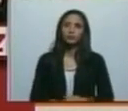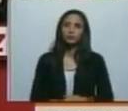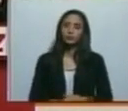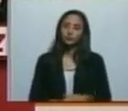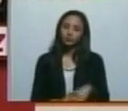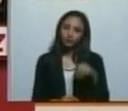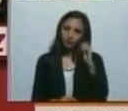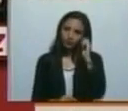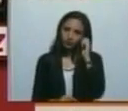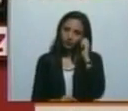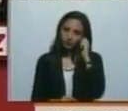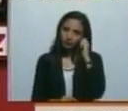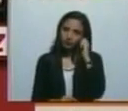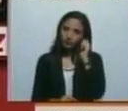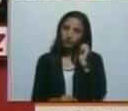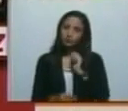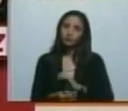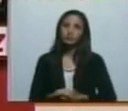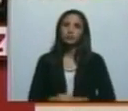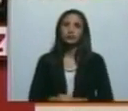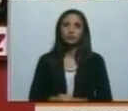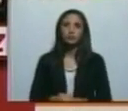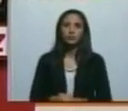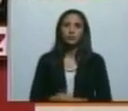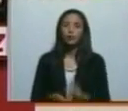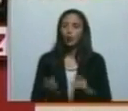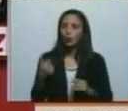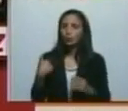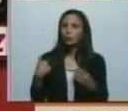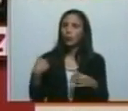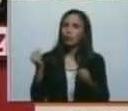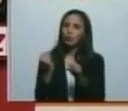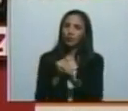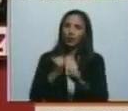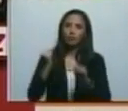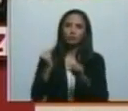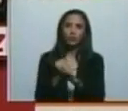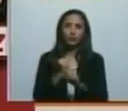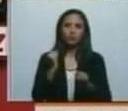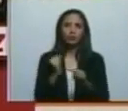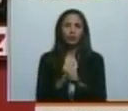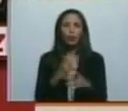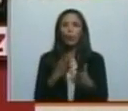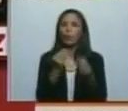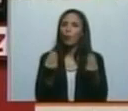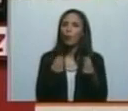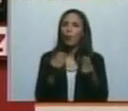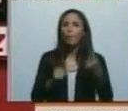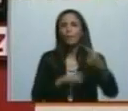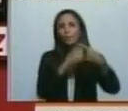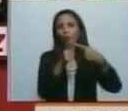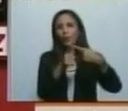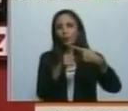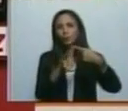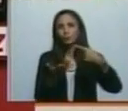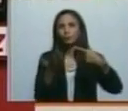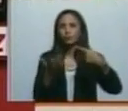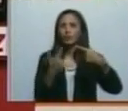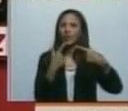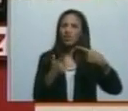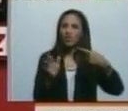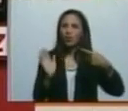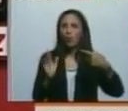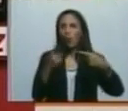Entonces ahí ocurrió un hecho. Yo me he encargado de, primero, ese día de decir algunas